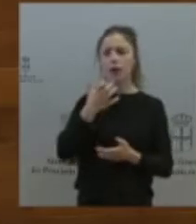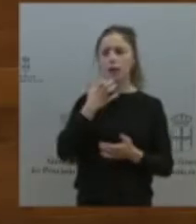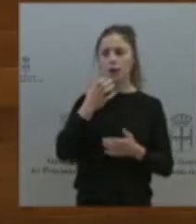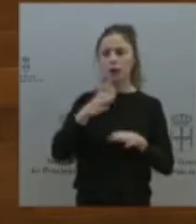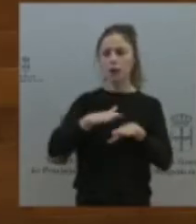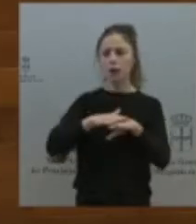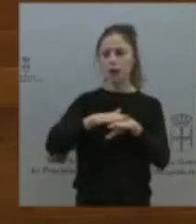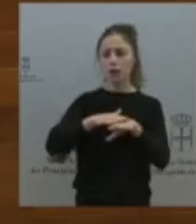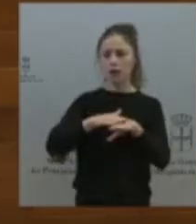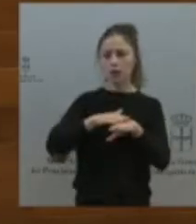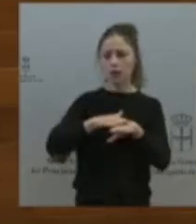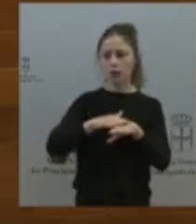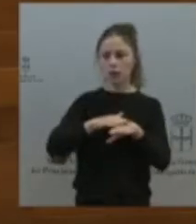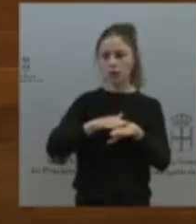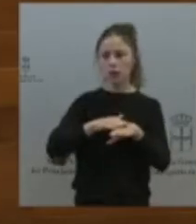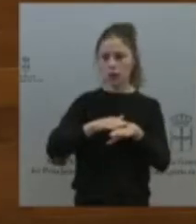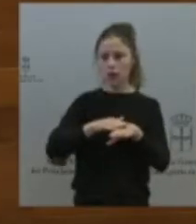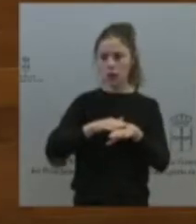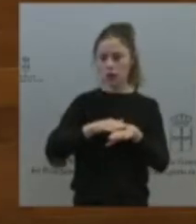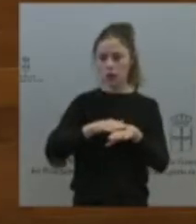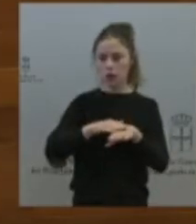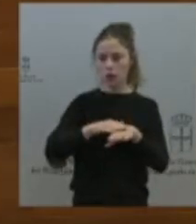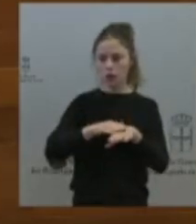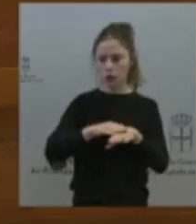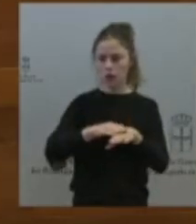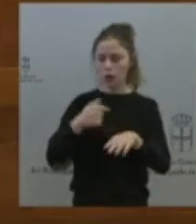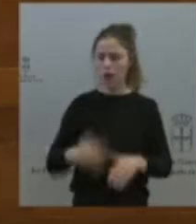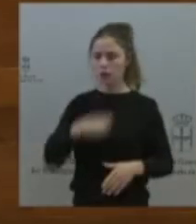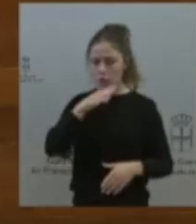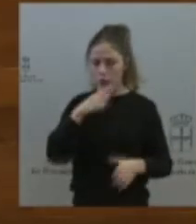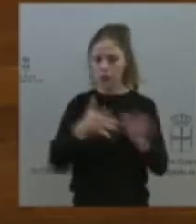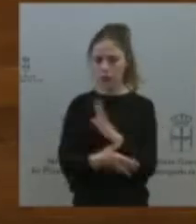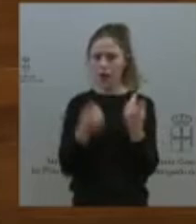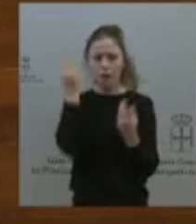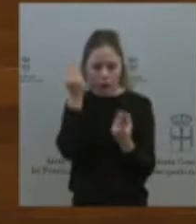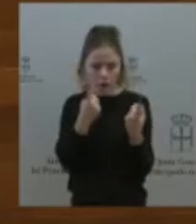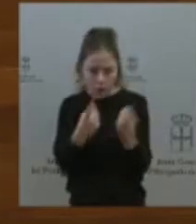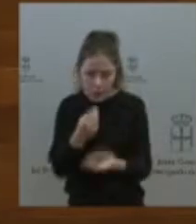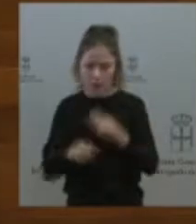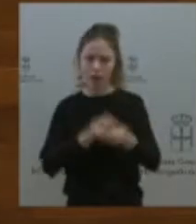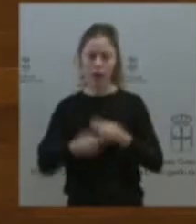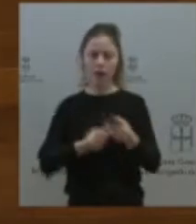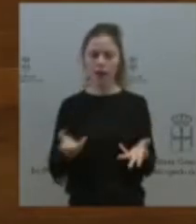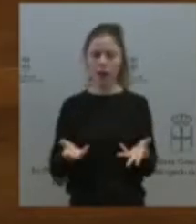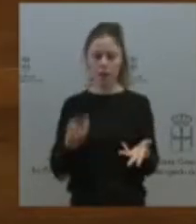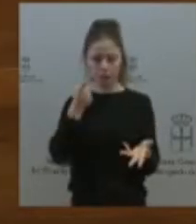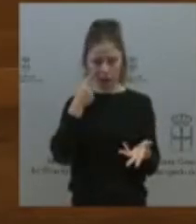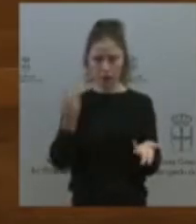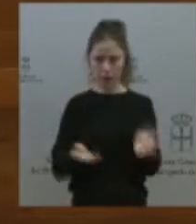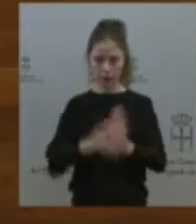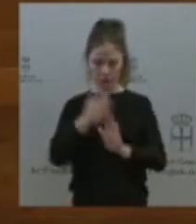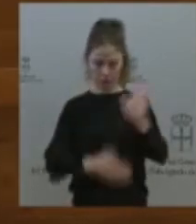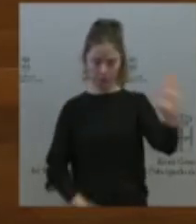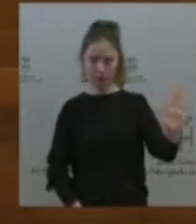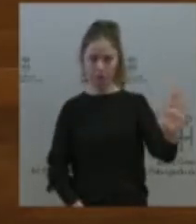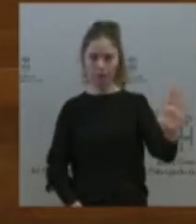vehemencia, pero lo digo con la necesidad de que creo que tenemos que hacer algo, ¿vale? Mire, esto es, consulta, rehabilitación. Esto yo no me